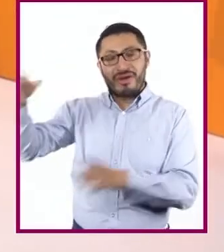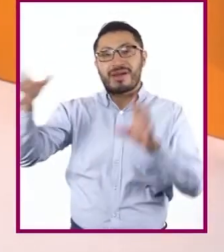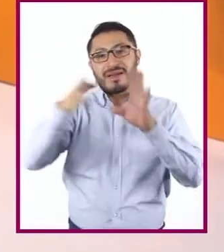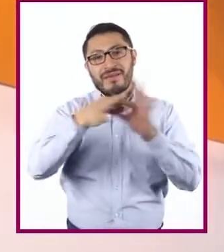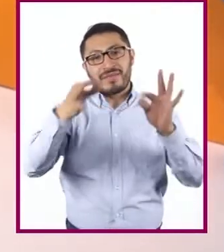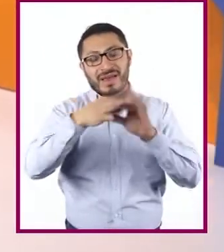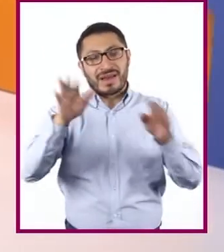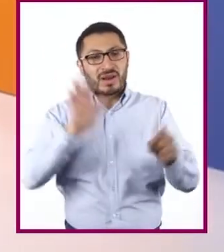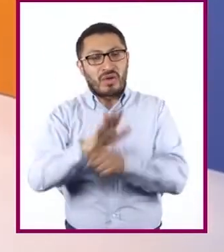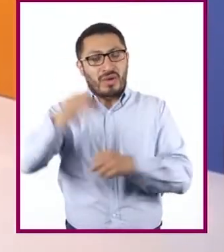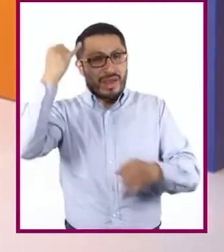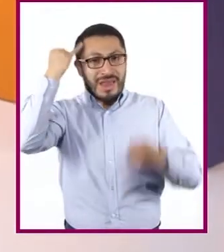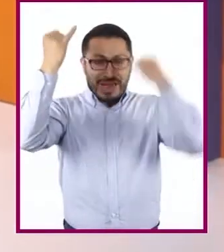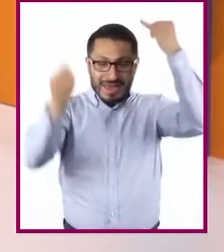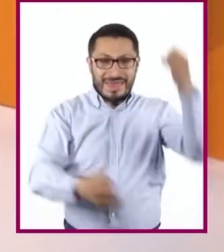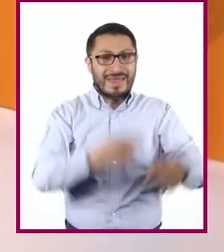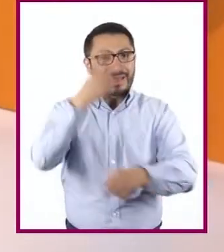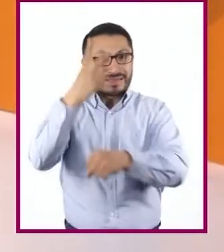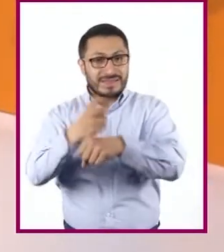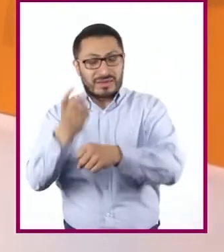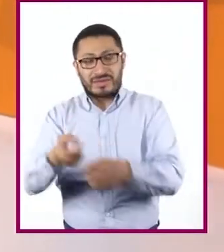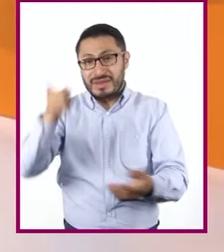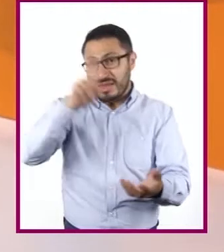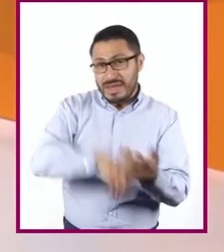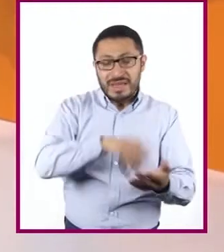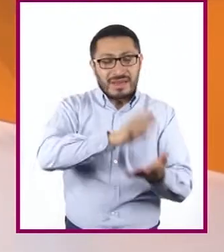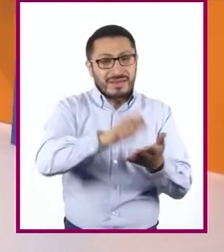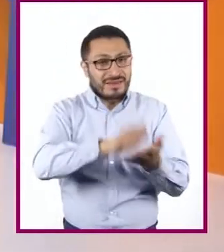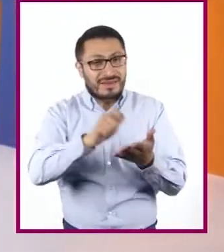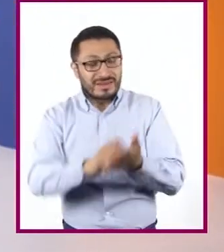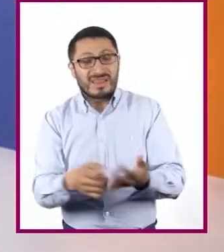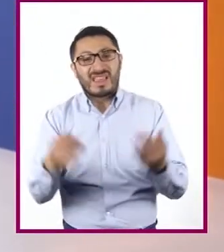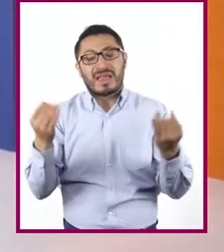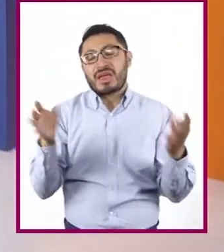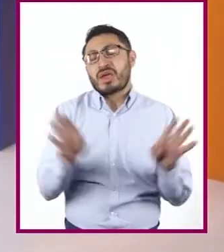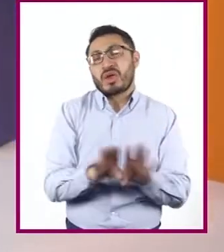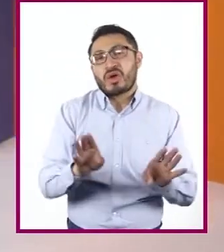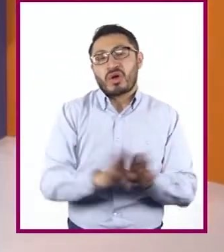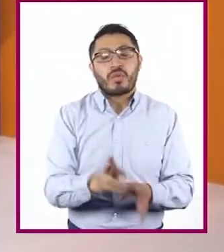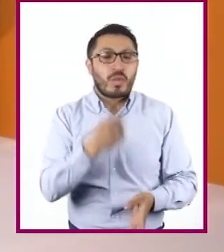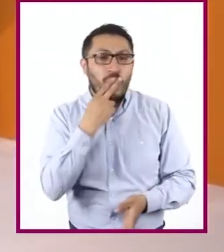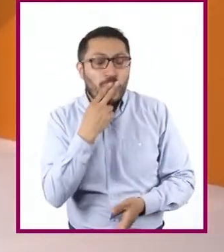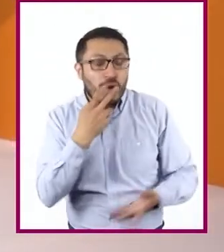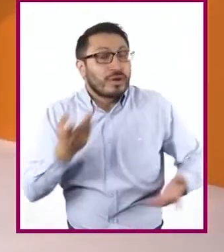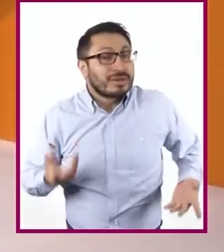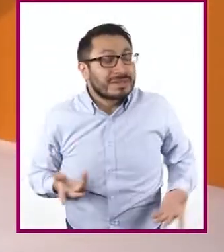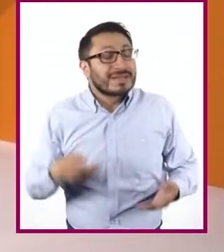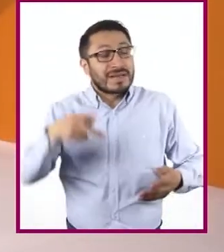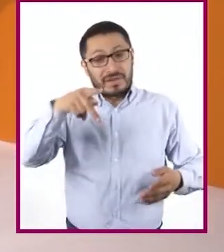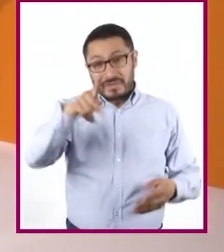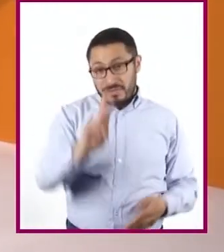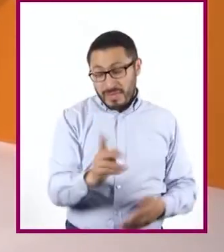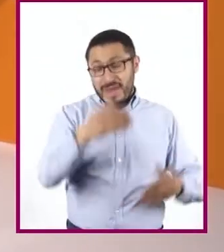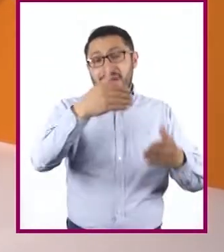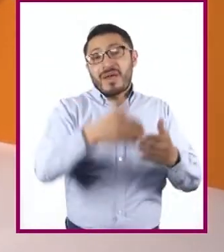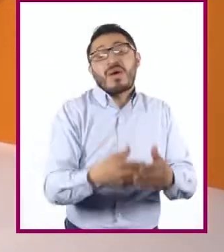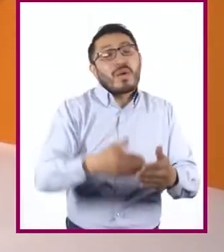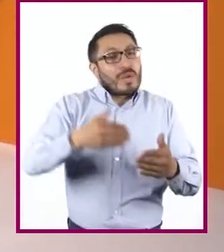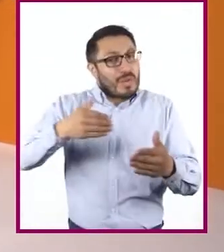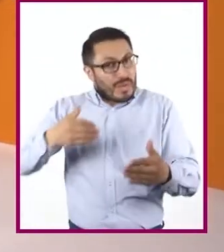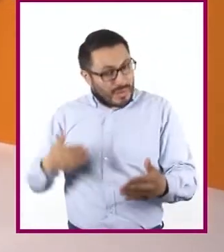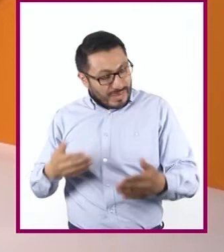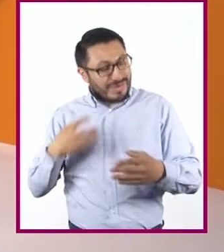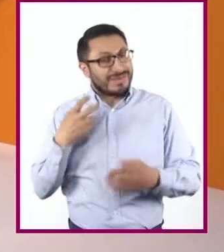ideas secundarias de un texto y qué importancia o función desempeñan estas. Pero antes de llegar a nuestro destino